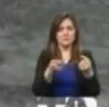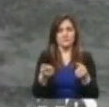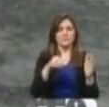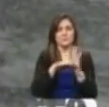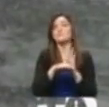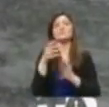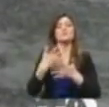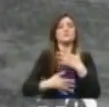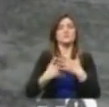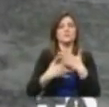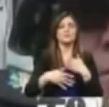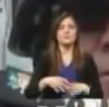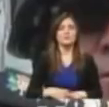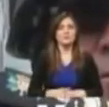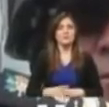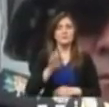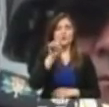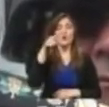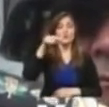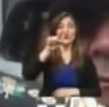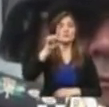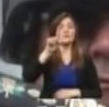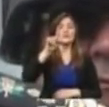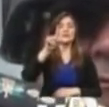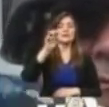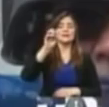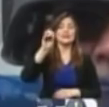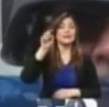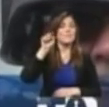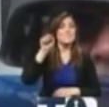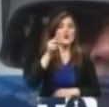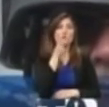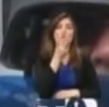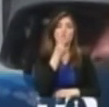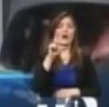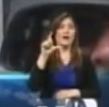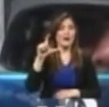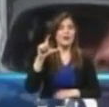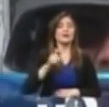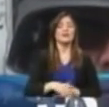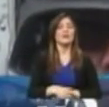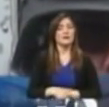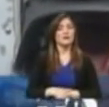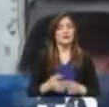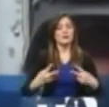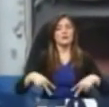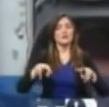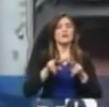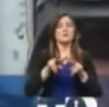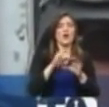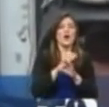involucrado suman la cantidad de 1.100.000 unidades de cigarrillos, con un valor